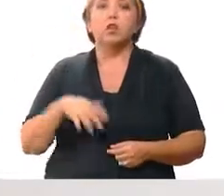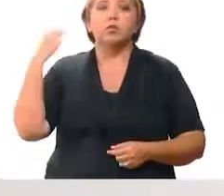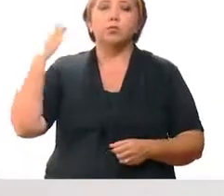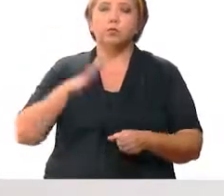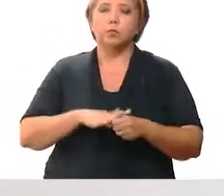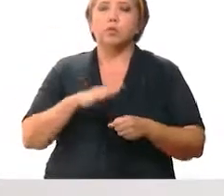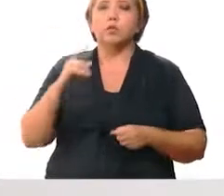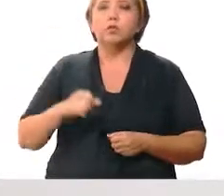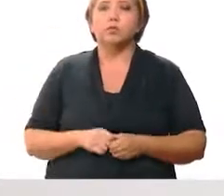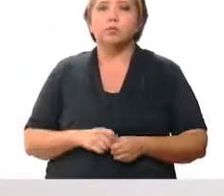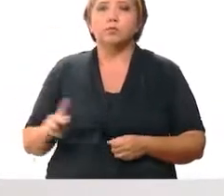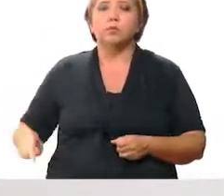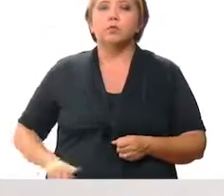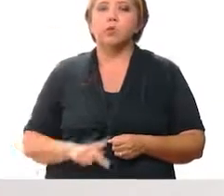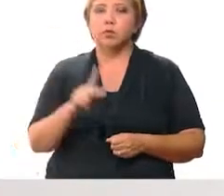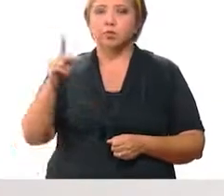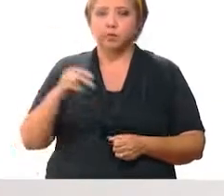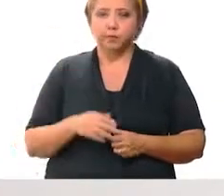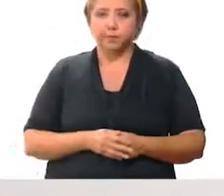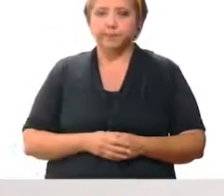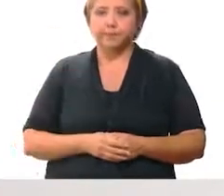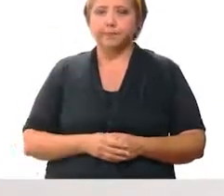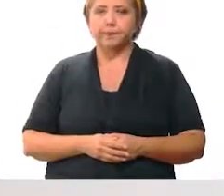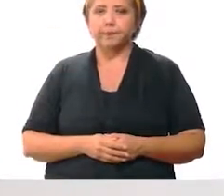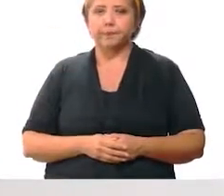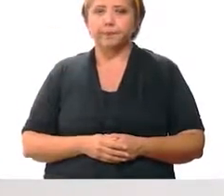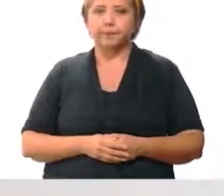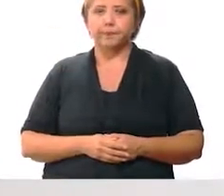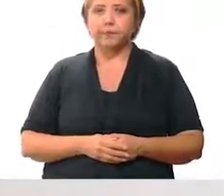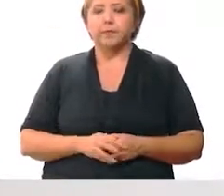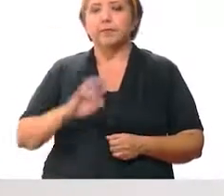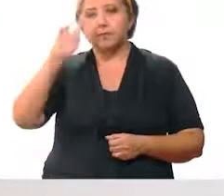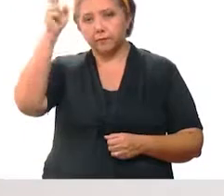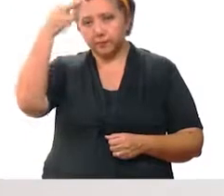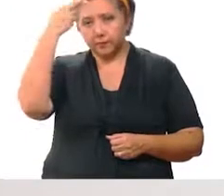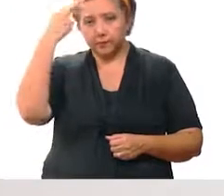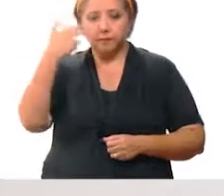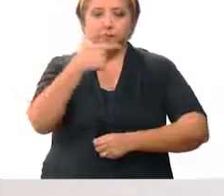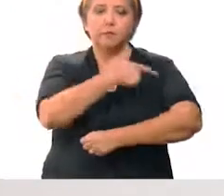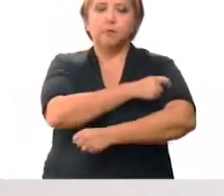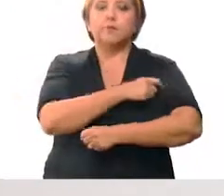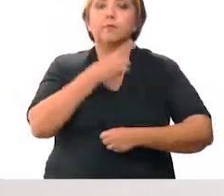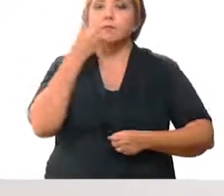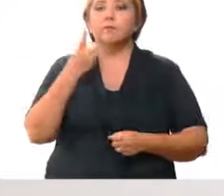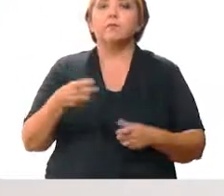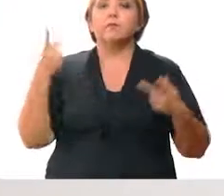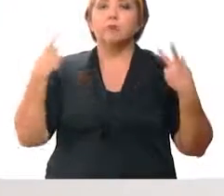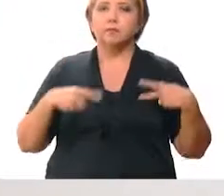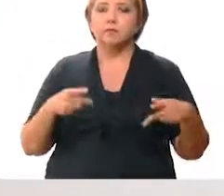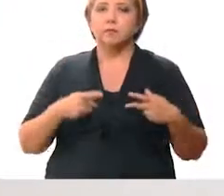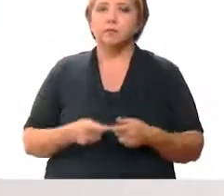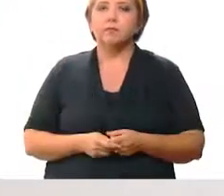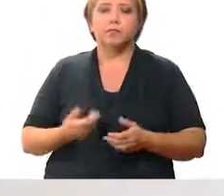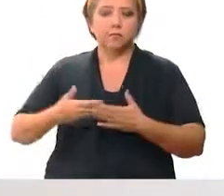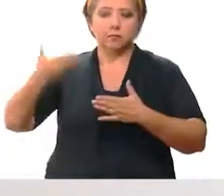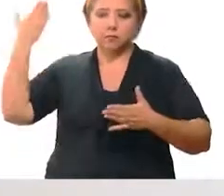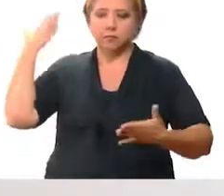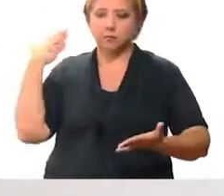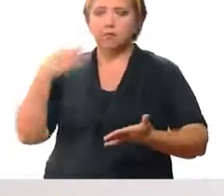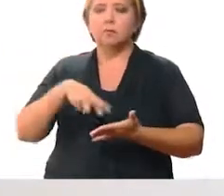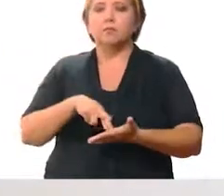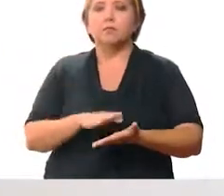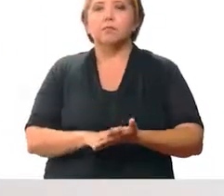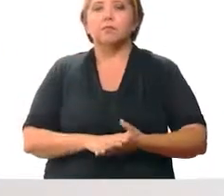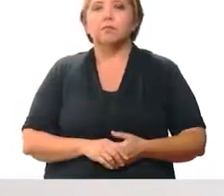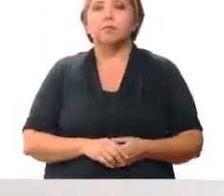adultos mayores en los municipios del interior del estado. Se recuerda que las vacunas se aplican a la población que ha sido previamente